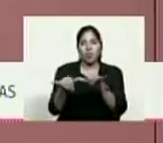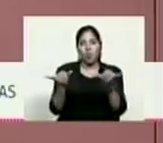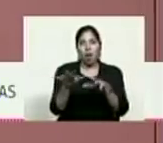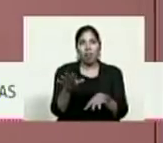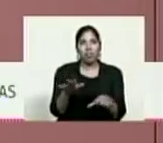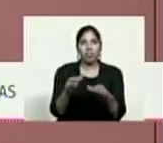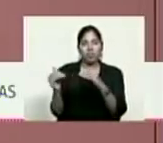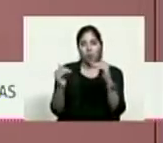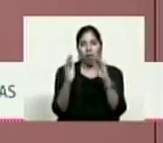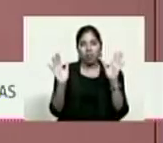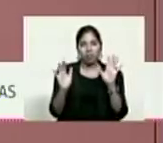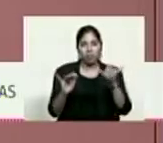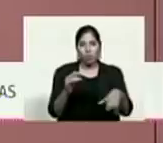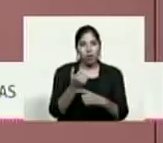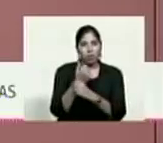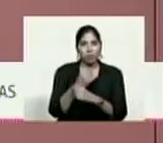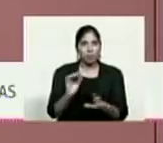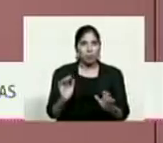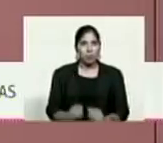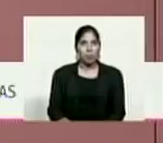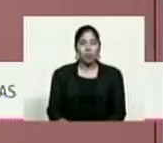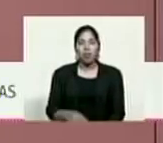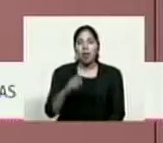Señor Pompeo, se equivocaron.